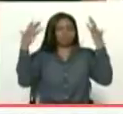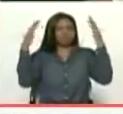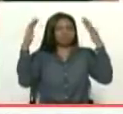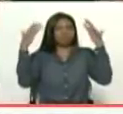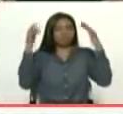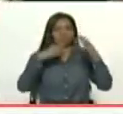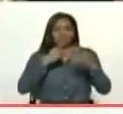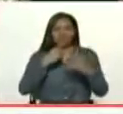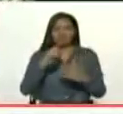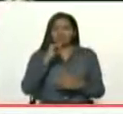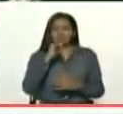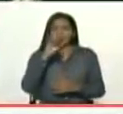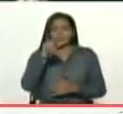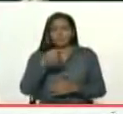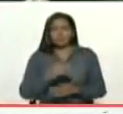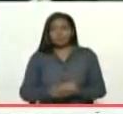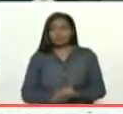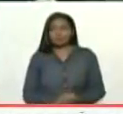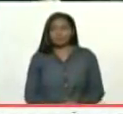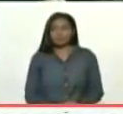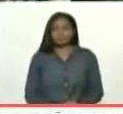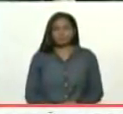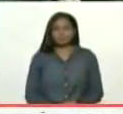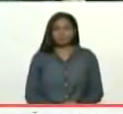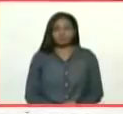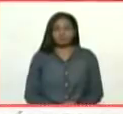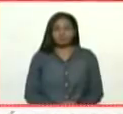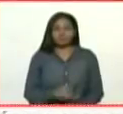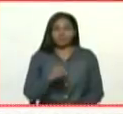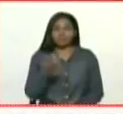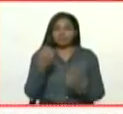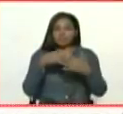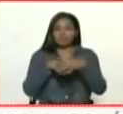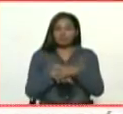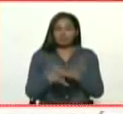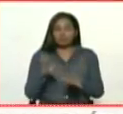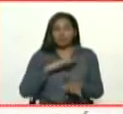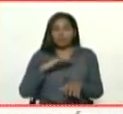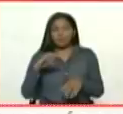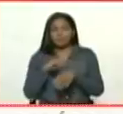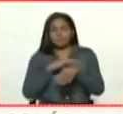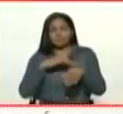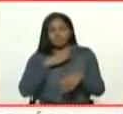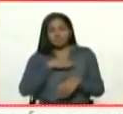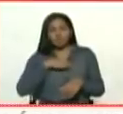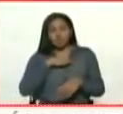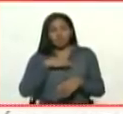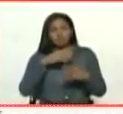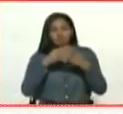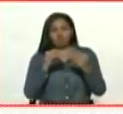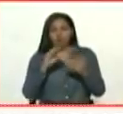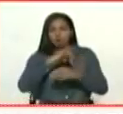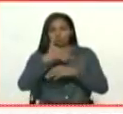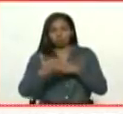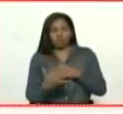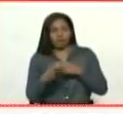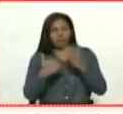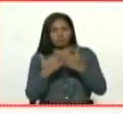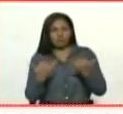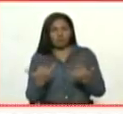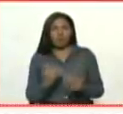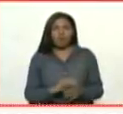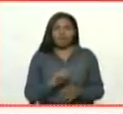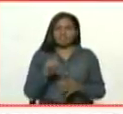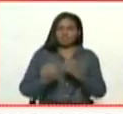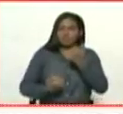Quiero anunciar también que en la integración de las misiones, grandes misiones y planes para